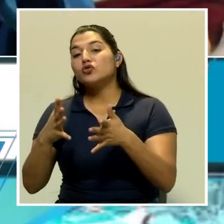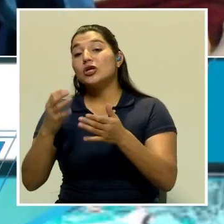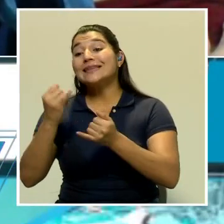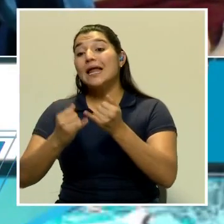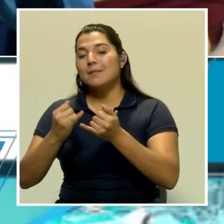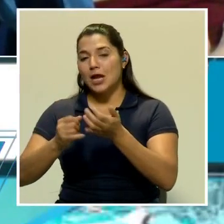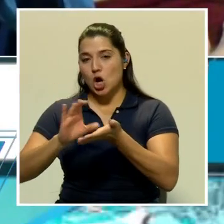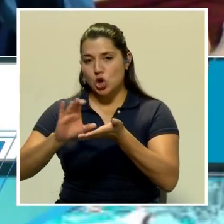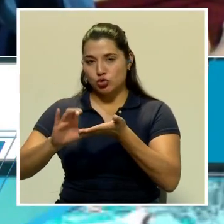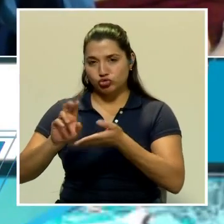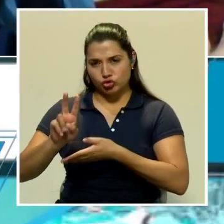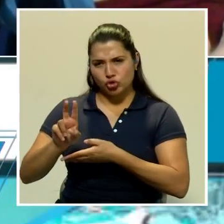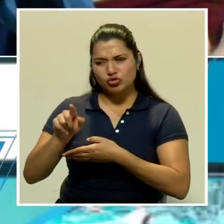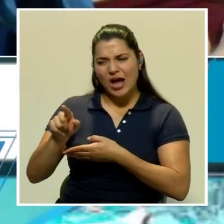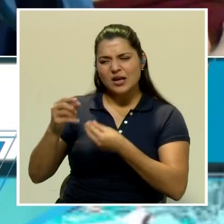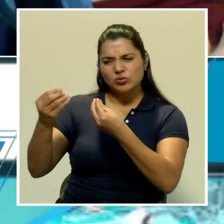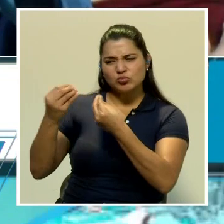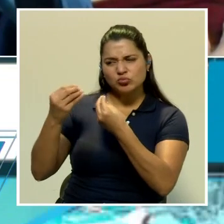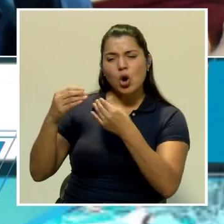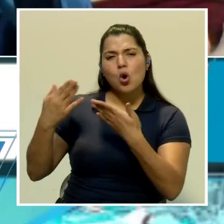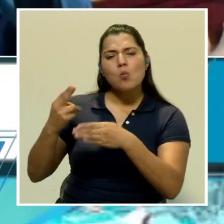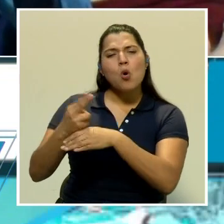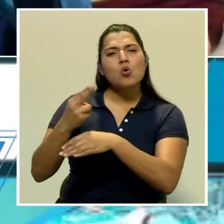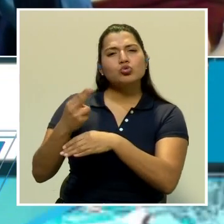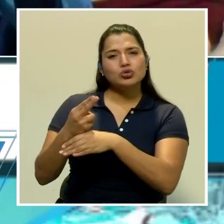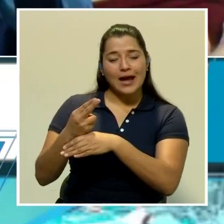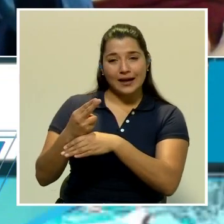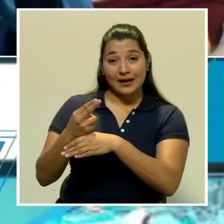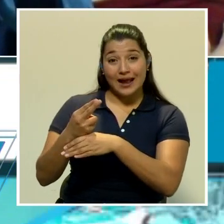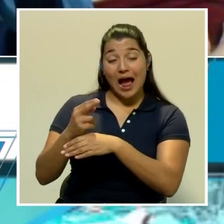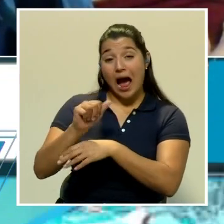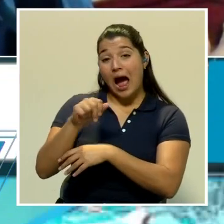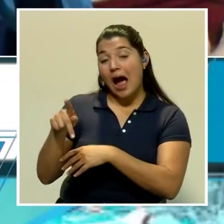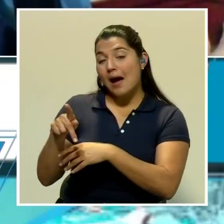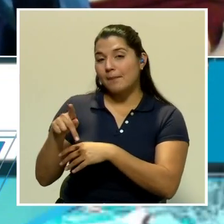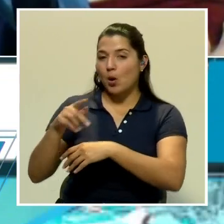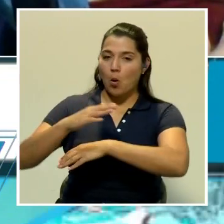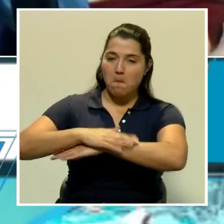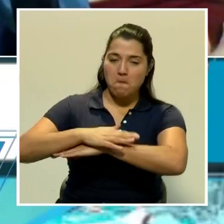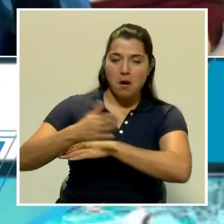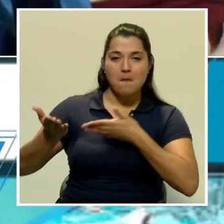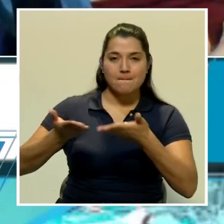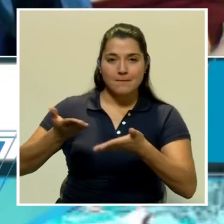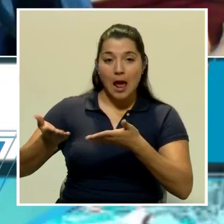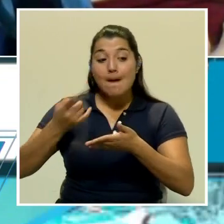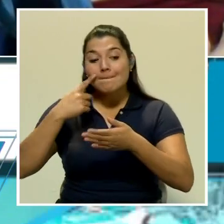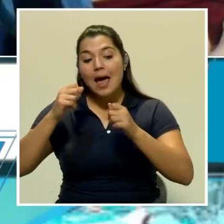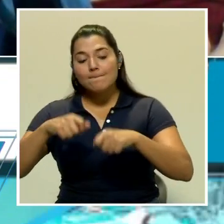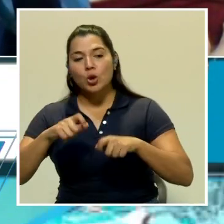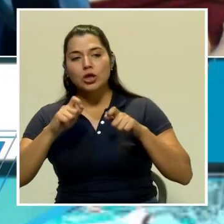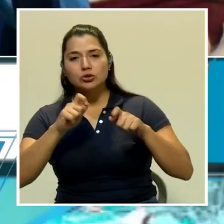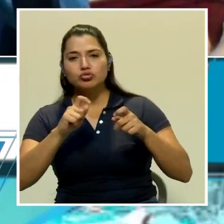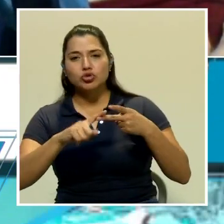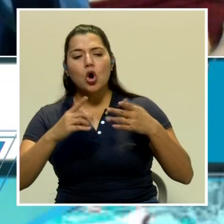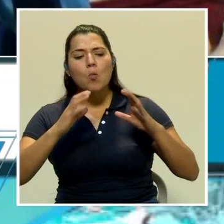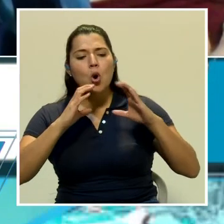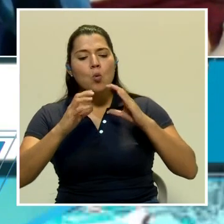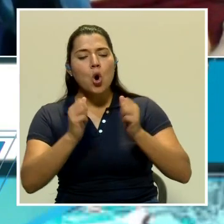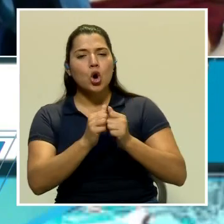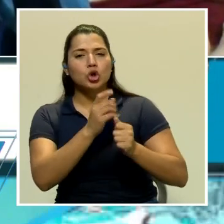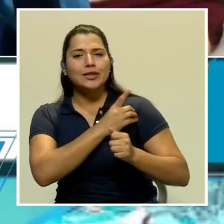usar la plataforma con fines pedagógicos, y eso pasa por coordinarse entre docentes, comunicarse con su director, con